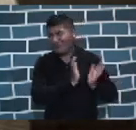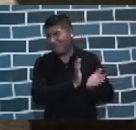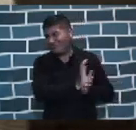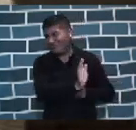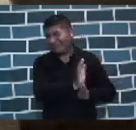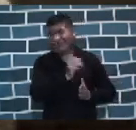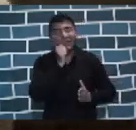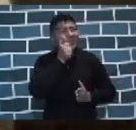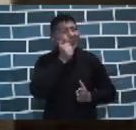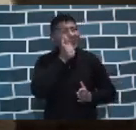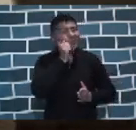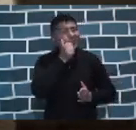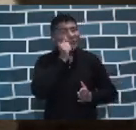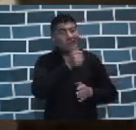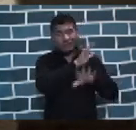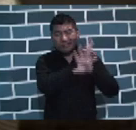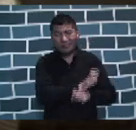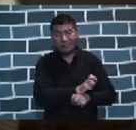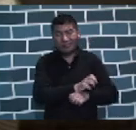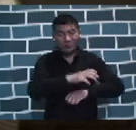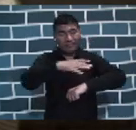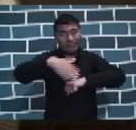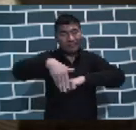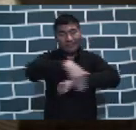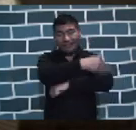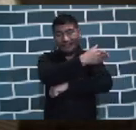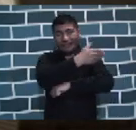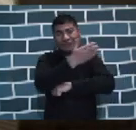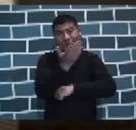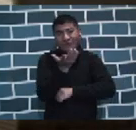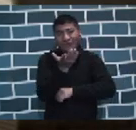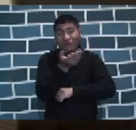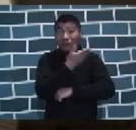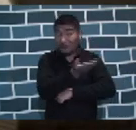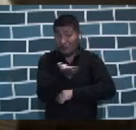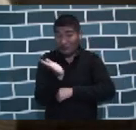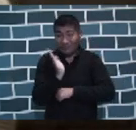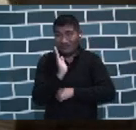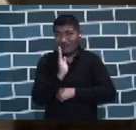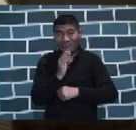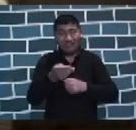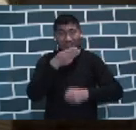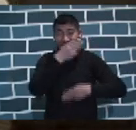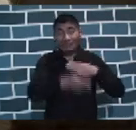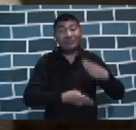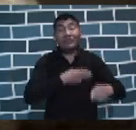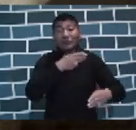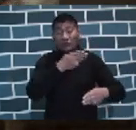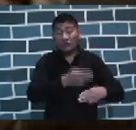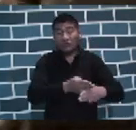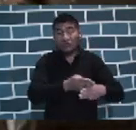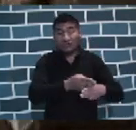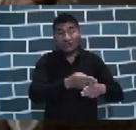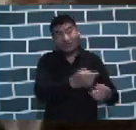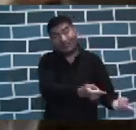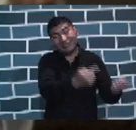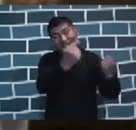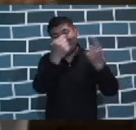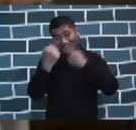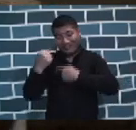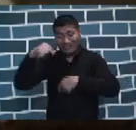cotidiano la calle las cosas ordinarias para venir aquí a